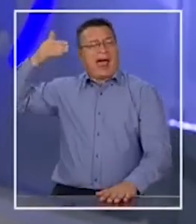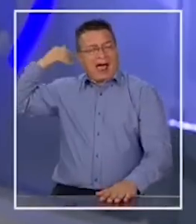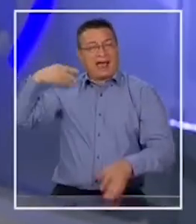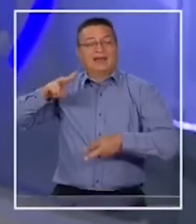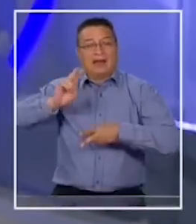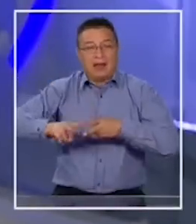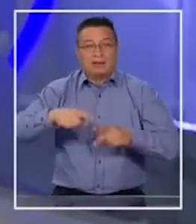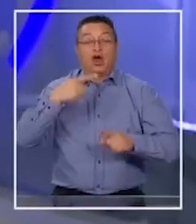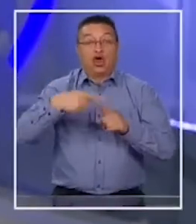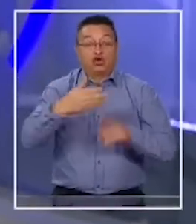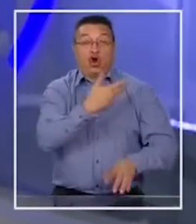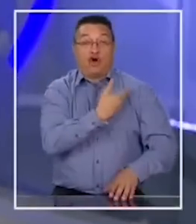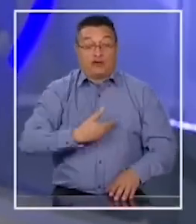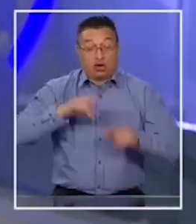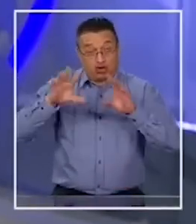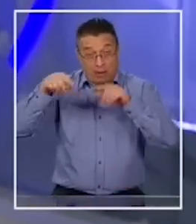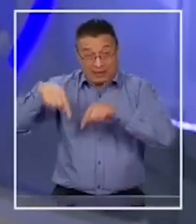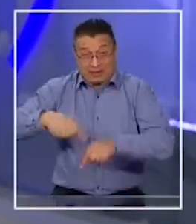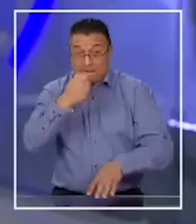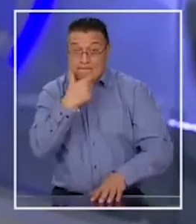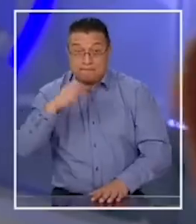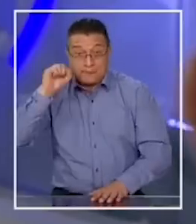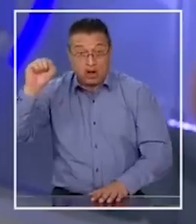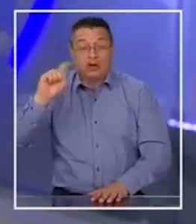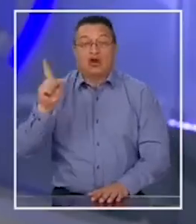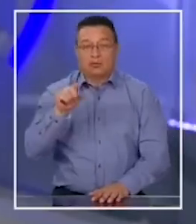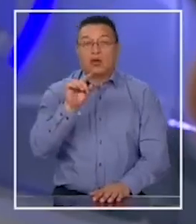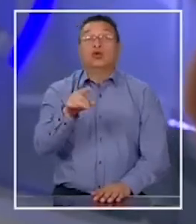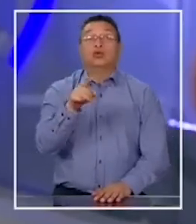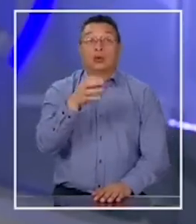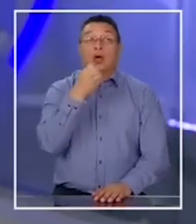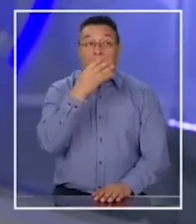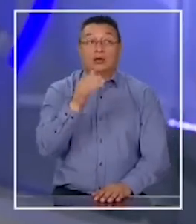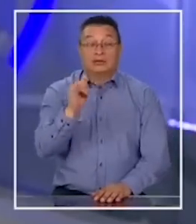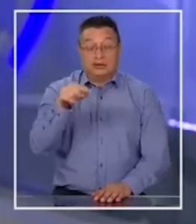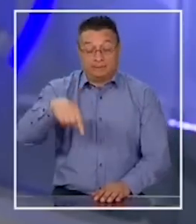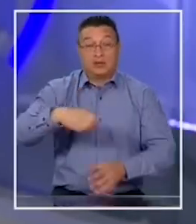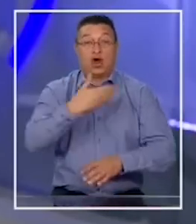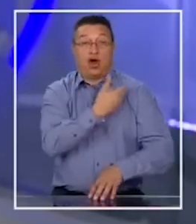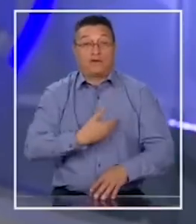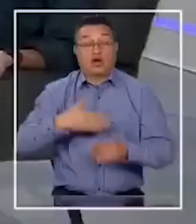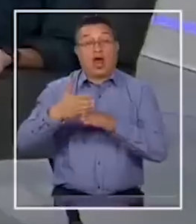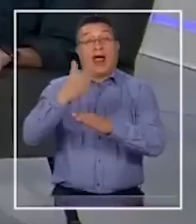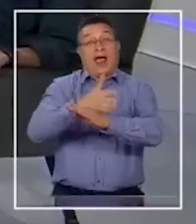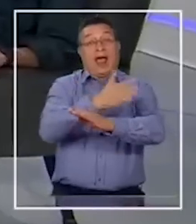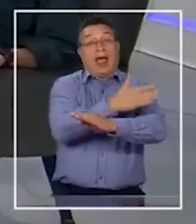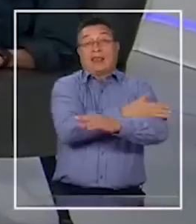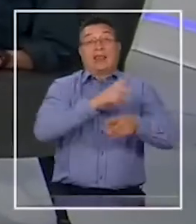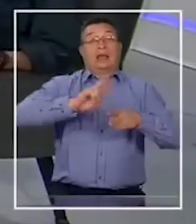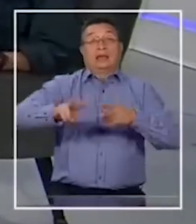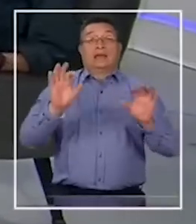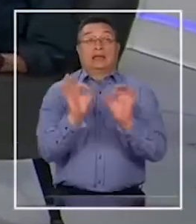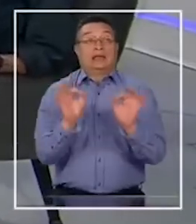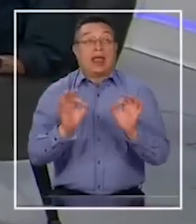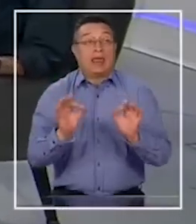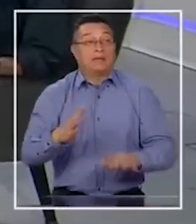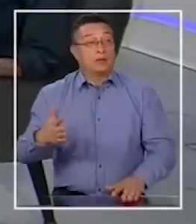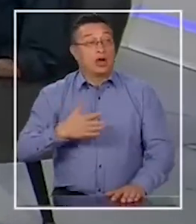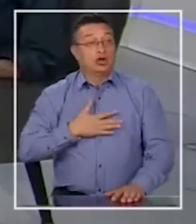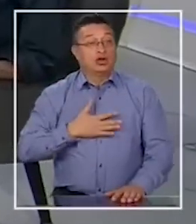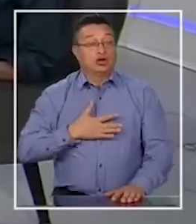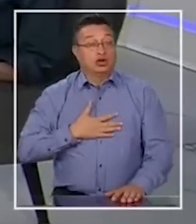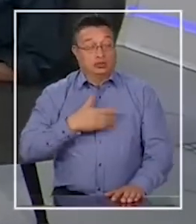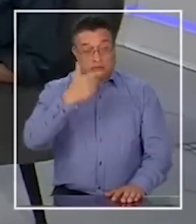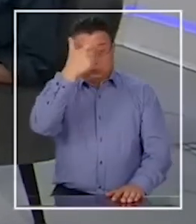los distintos gobiernos no solo este el anterior también no hizo algo que ninguno había hecho hacia atrás yo tengo una conducta